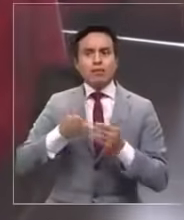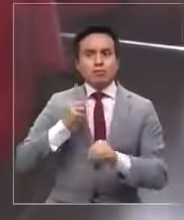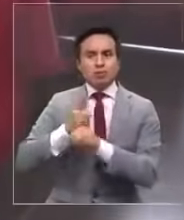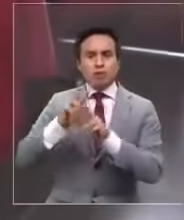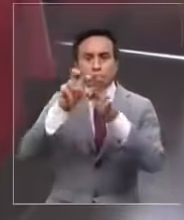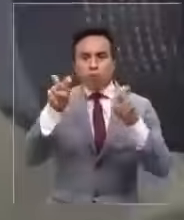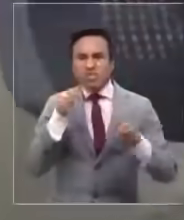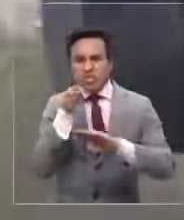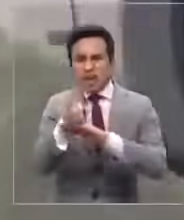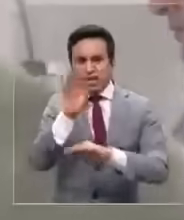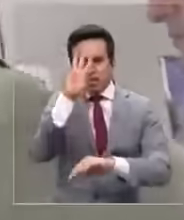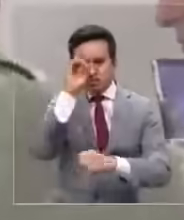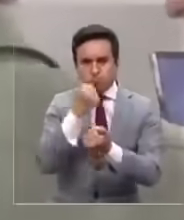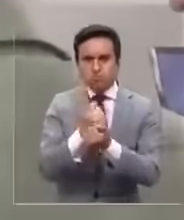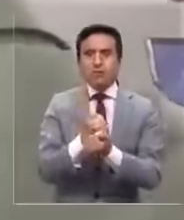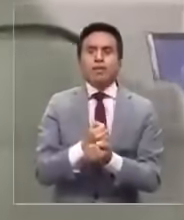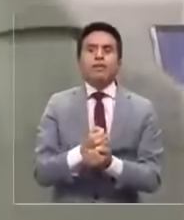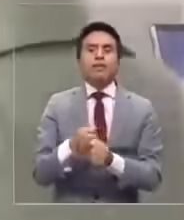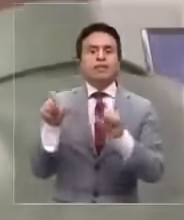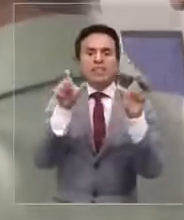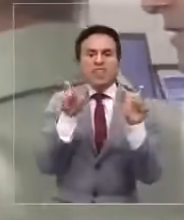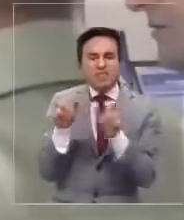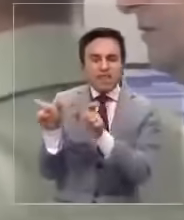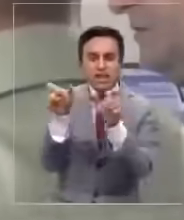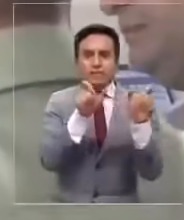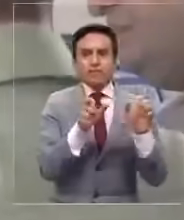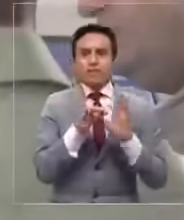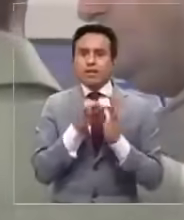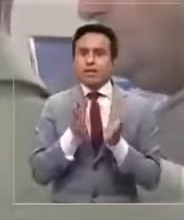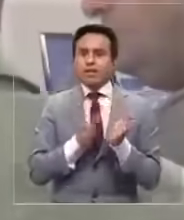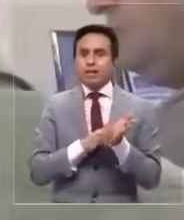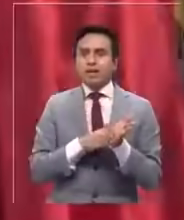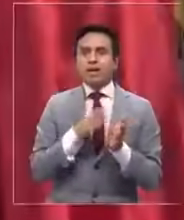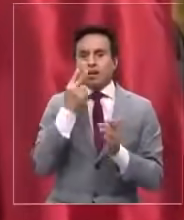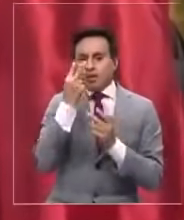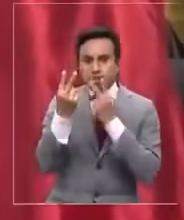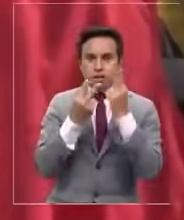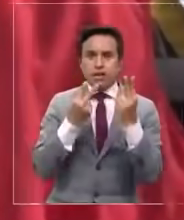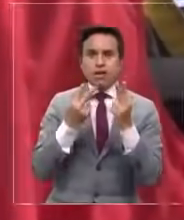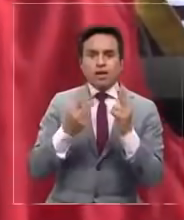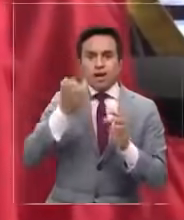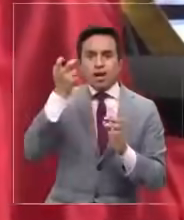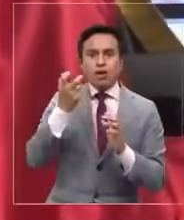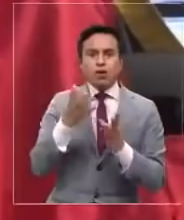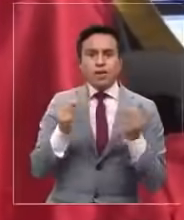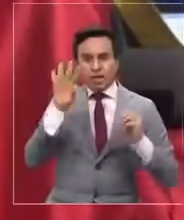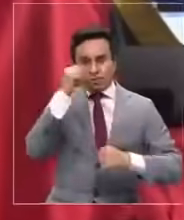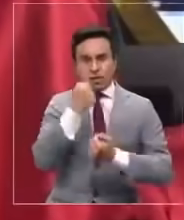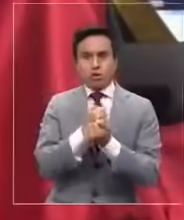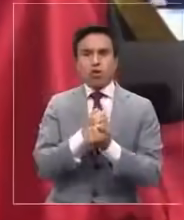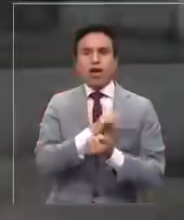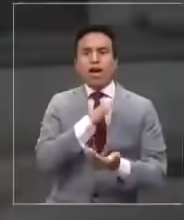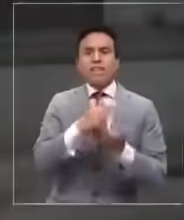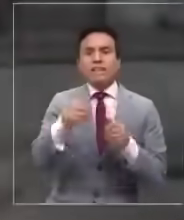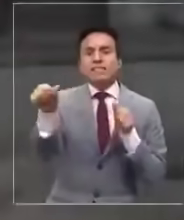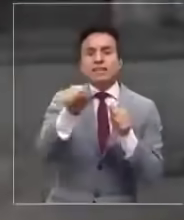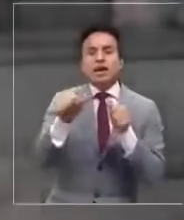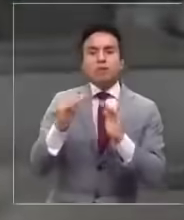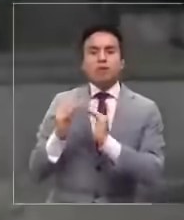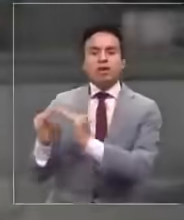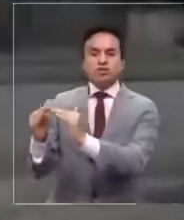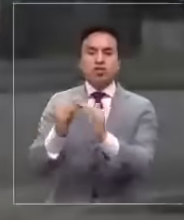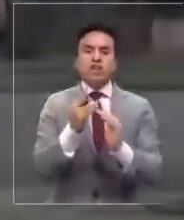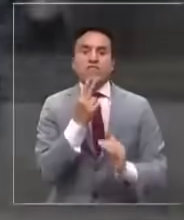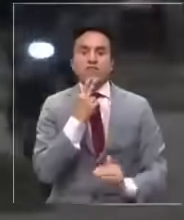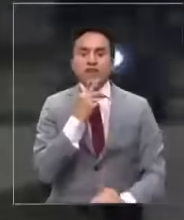procedimientos policiales. Gracias a la televigilancia se ha logrado evidenciar que por lo general los zampones huyen de carabineros hasta llegar a las cercanías de la población